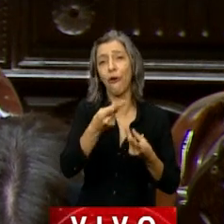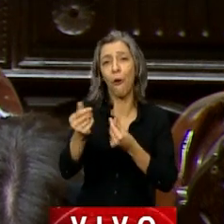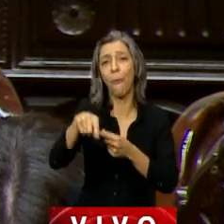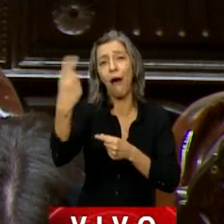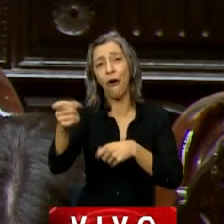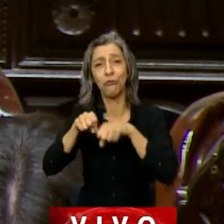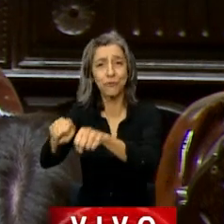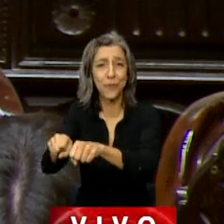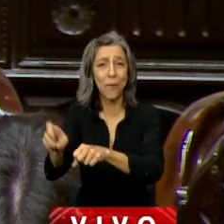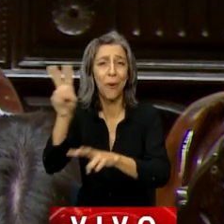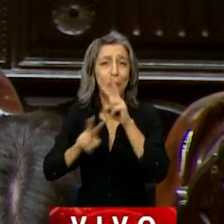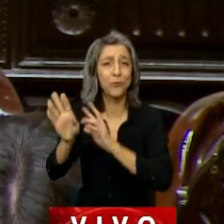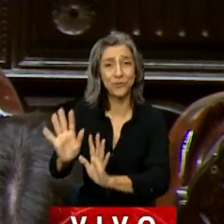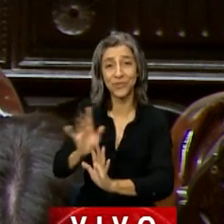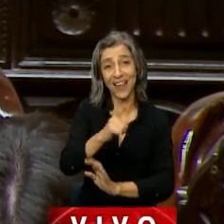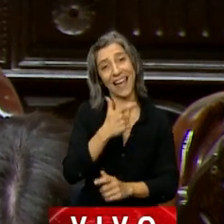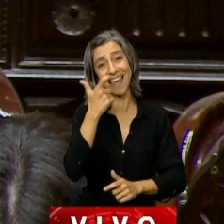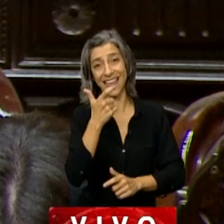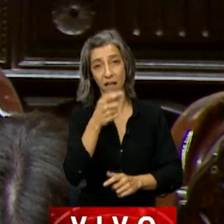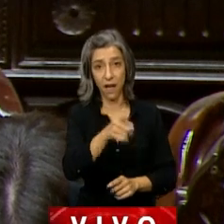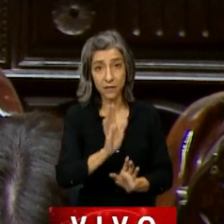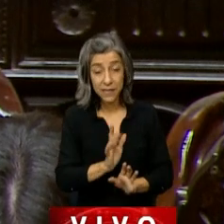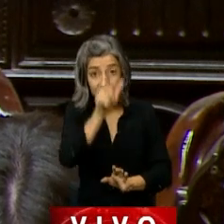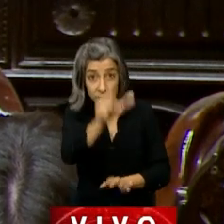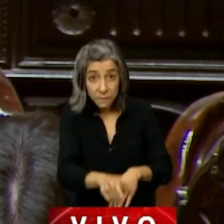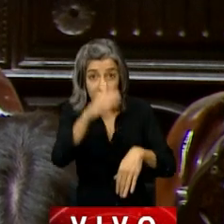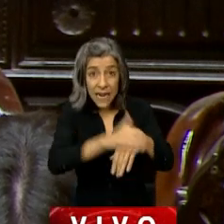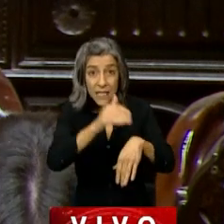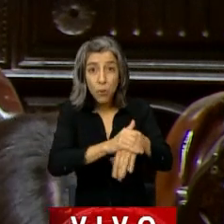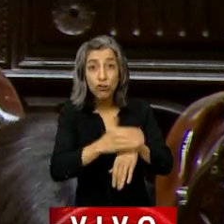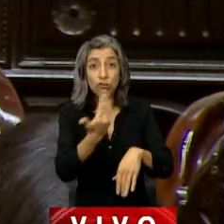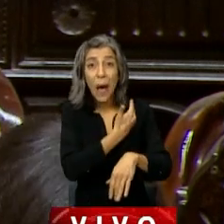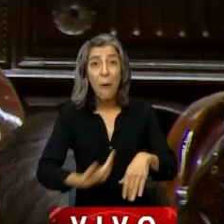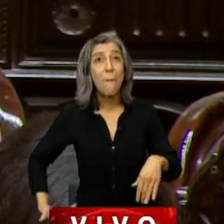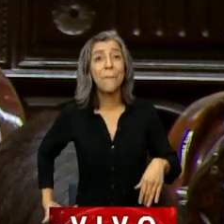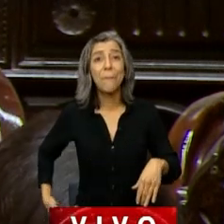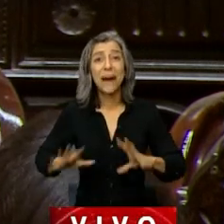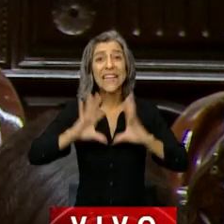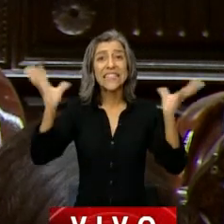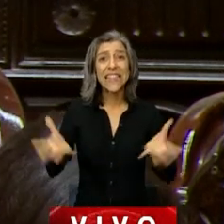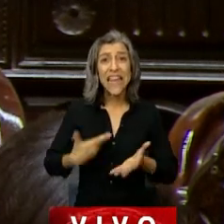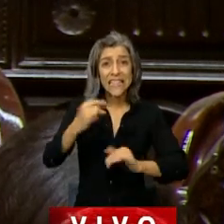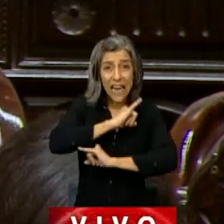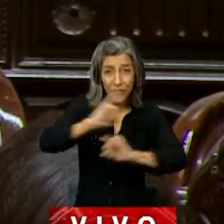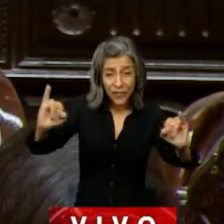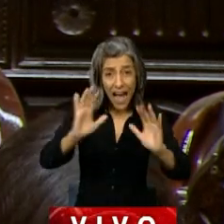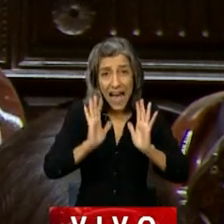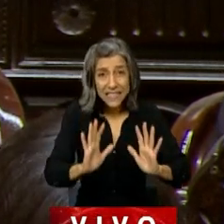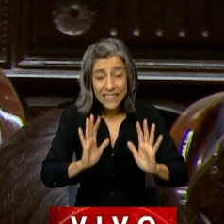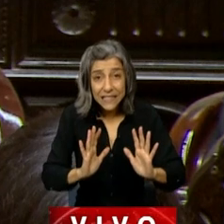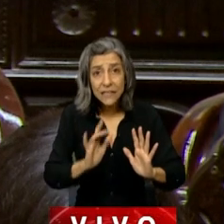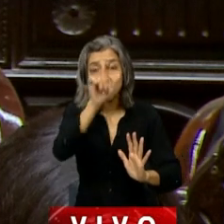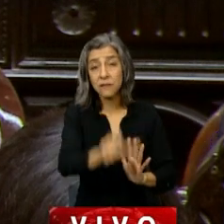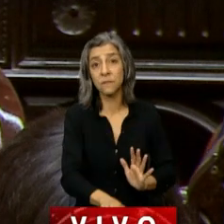supermercado. Yo creo que la portavoz o la vocera presidencial no puede tomar a